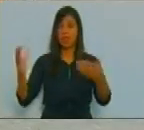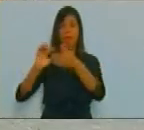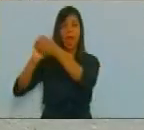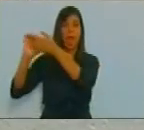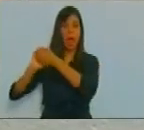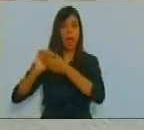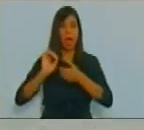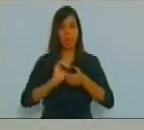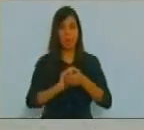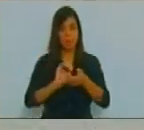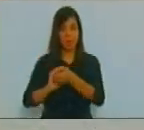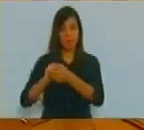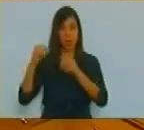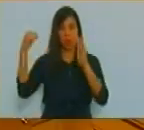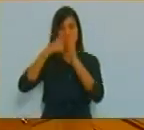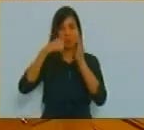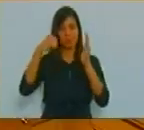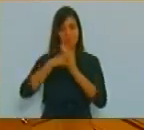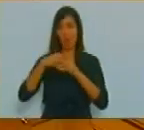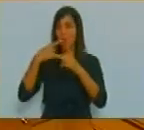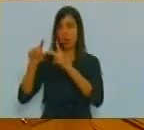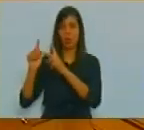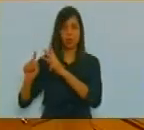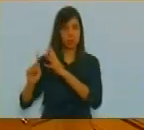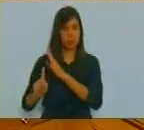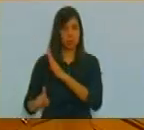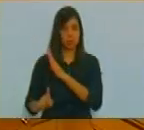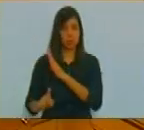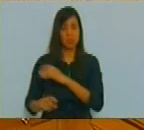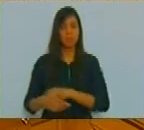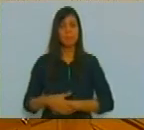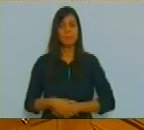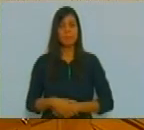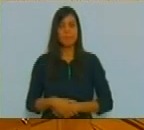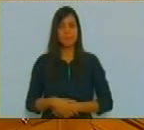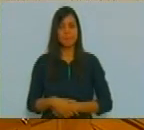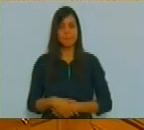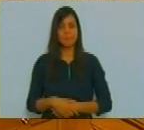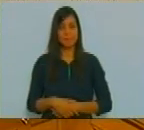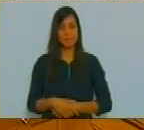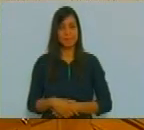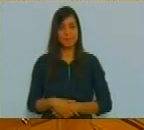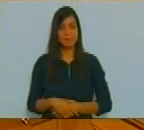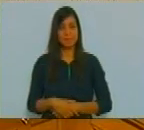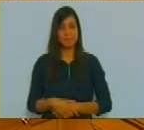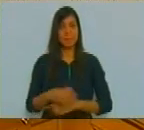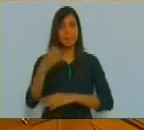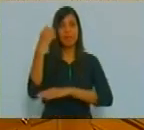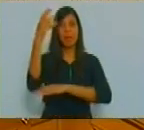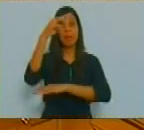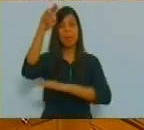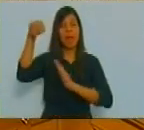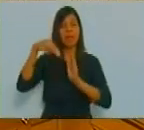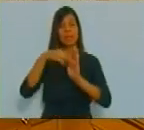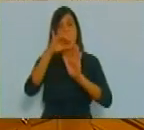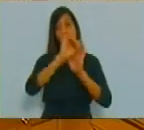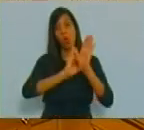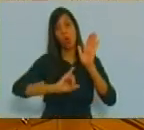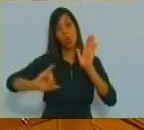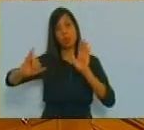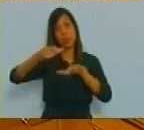vice ministros y directores generales del ministerio la asamblea nacional constituyente